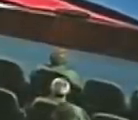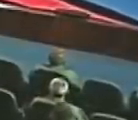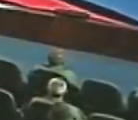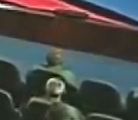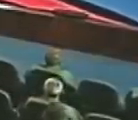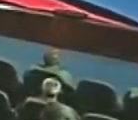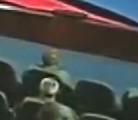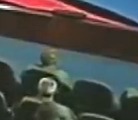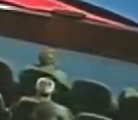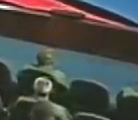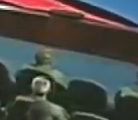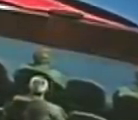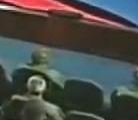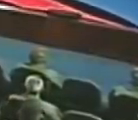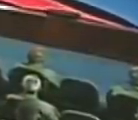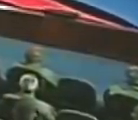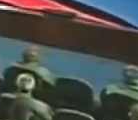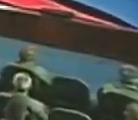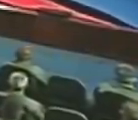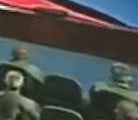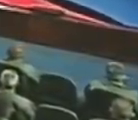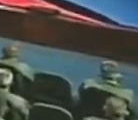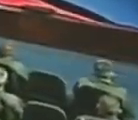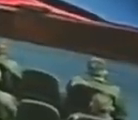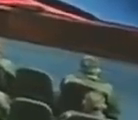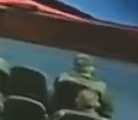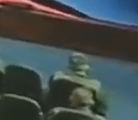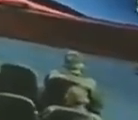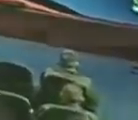Venezuela de norte a sur, de este a oeste.